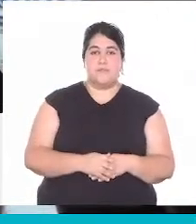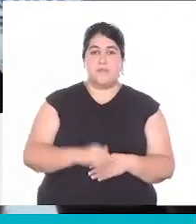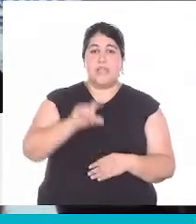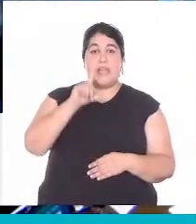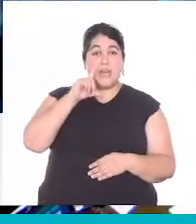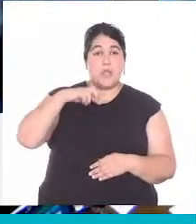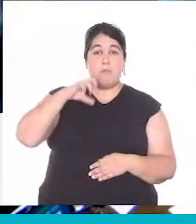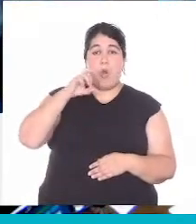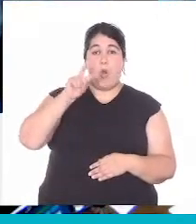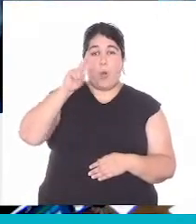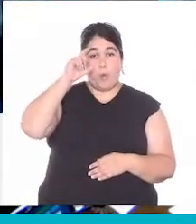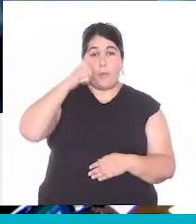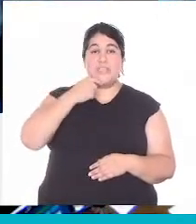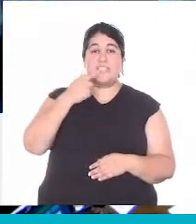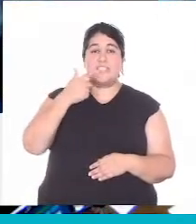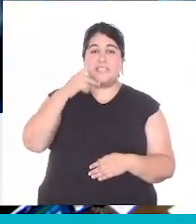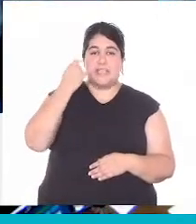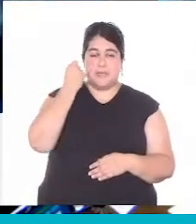Lipovetsky.